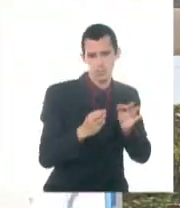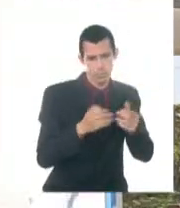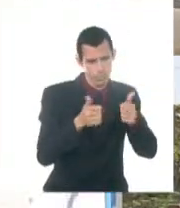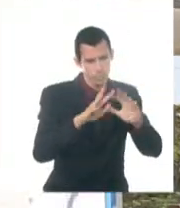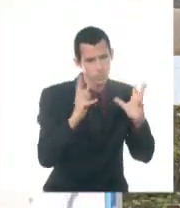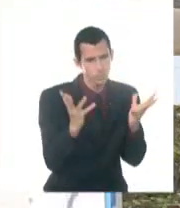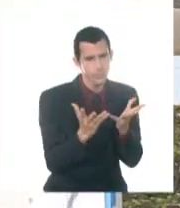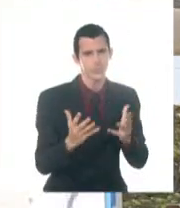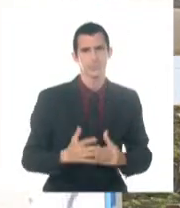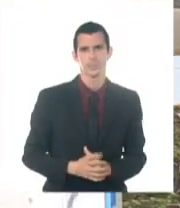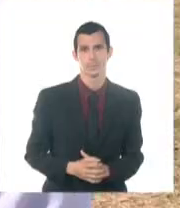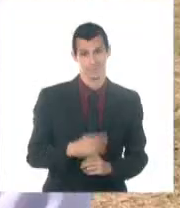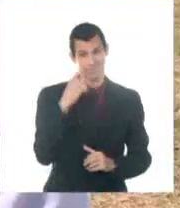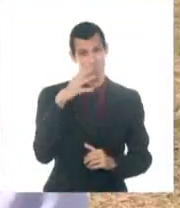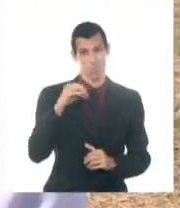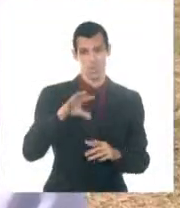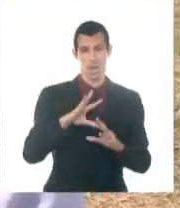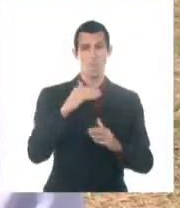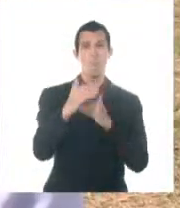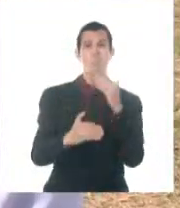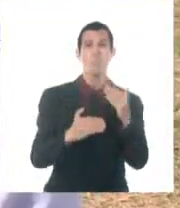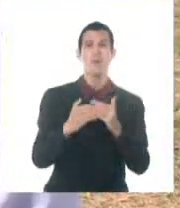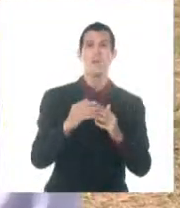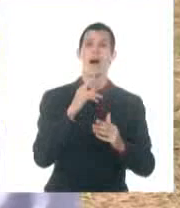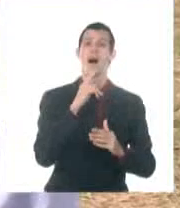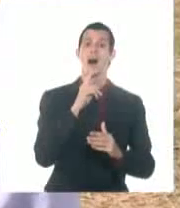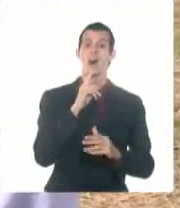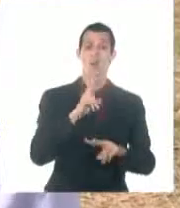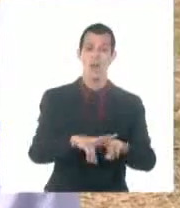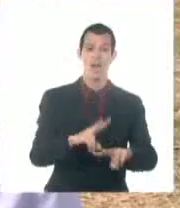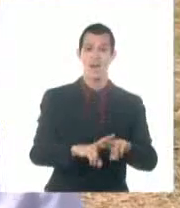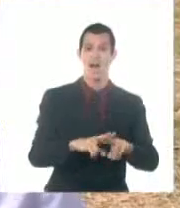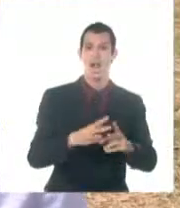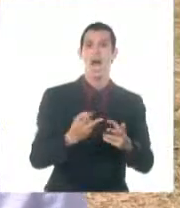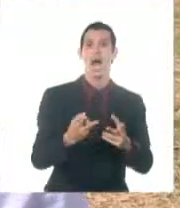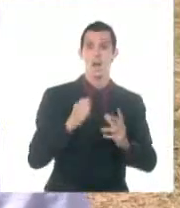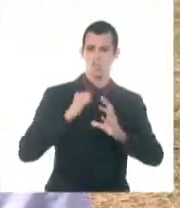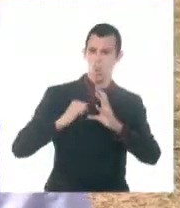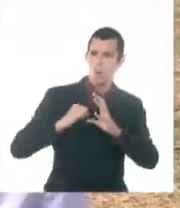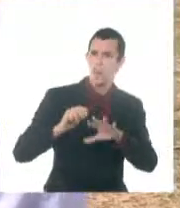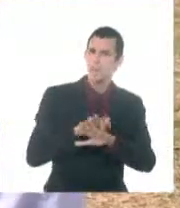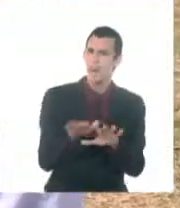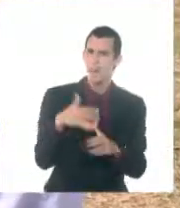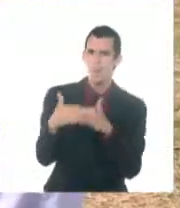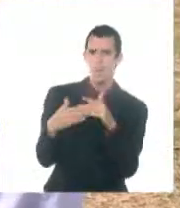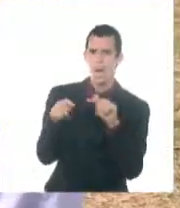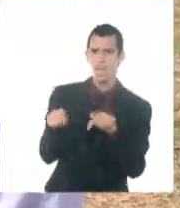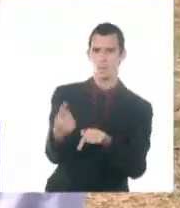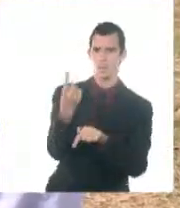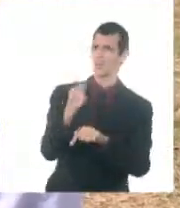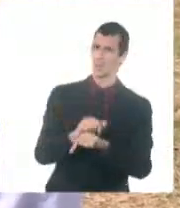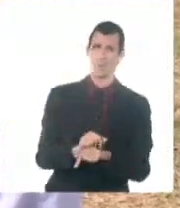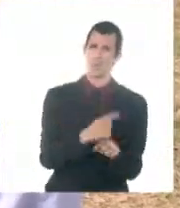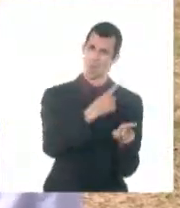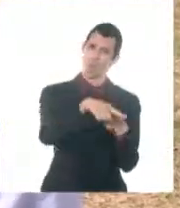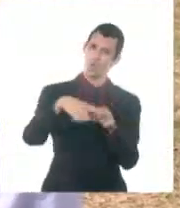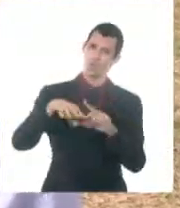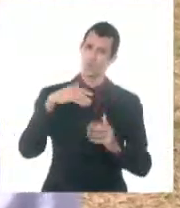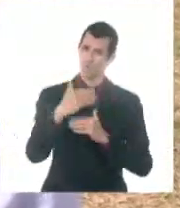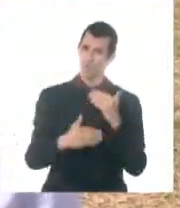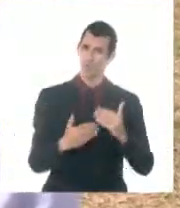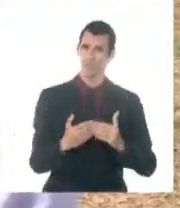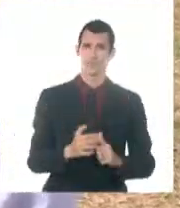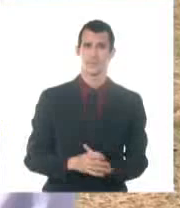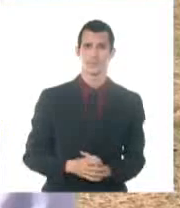allá del bombeo. Estamos en un proceso de importación también de equipos bombeos residuales. Llegaron en el día de ayer 11 equipos bombeos